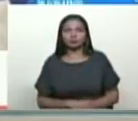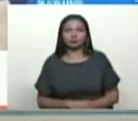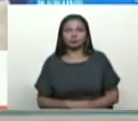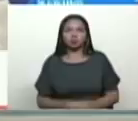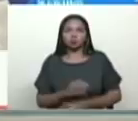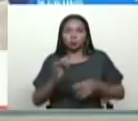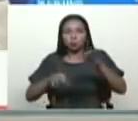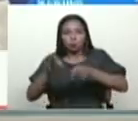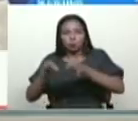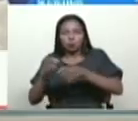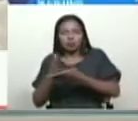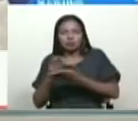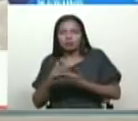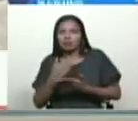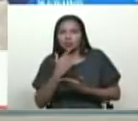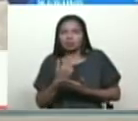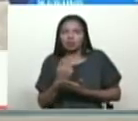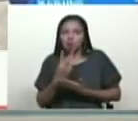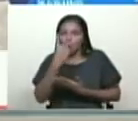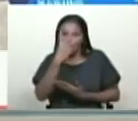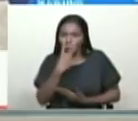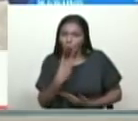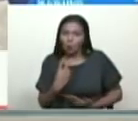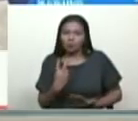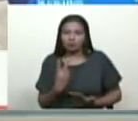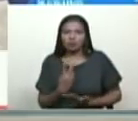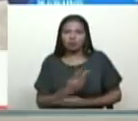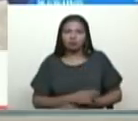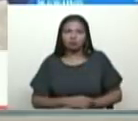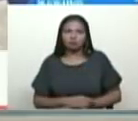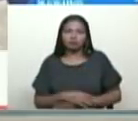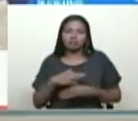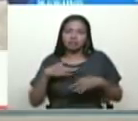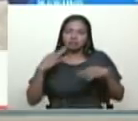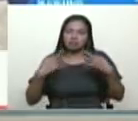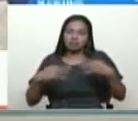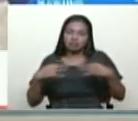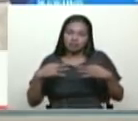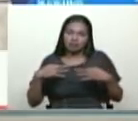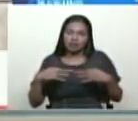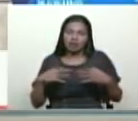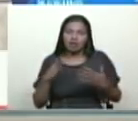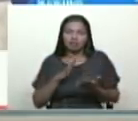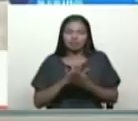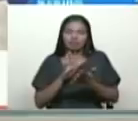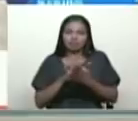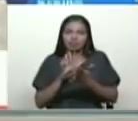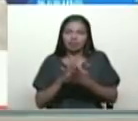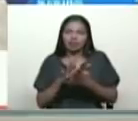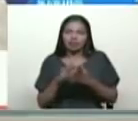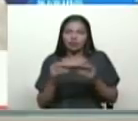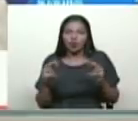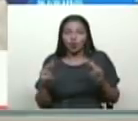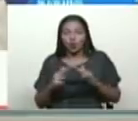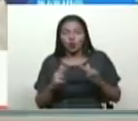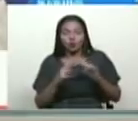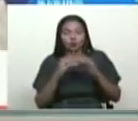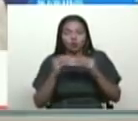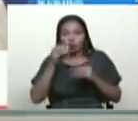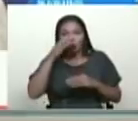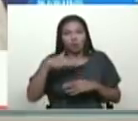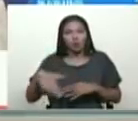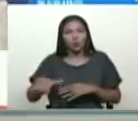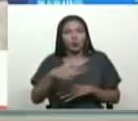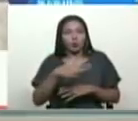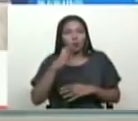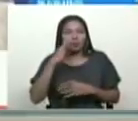cultivamos, y siempre digo, es cultivar la humildad, la sencillez, la sinceridad, la conexión con el pueblo, la conexión